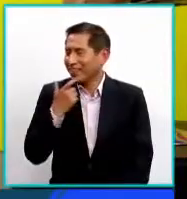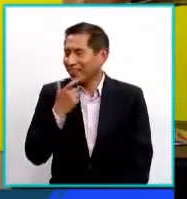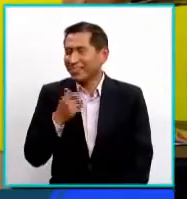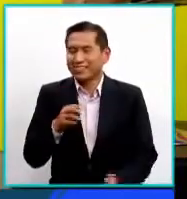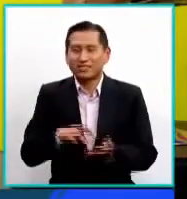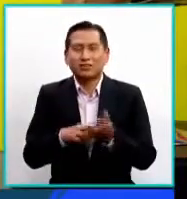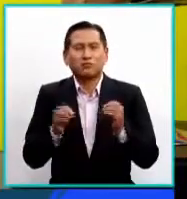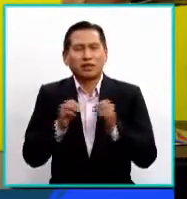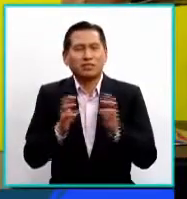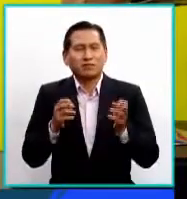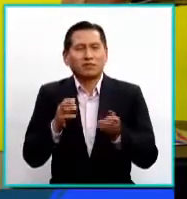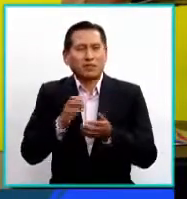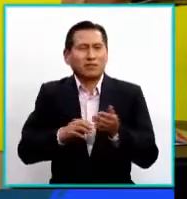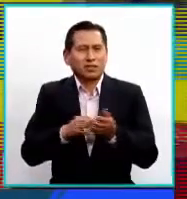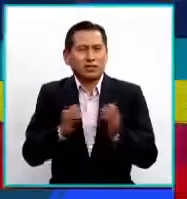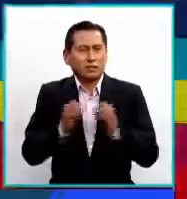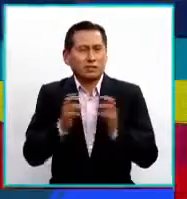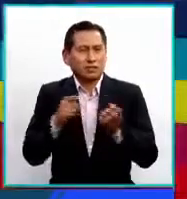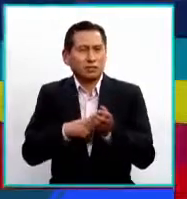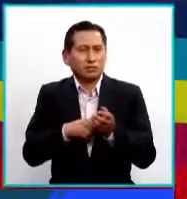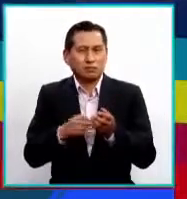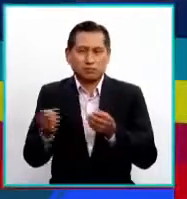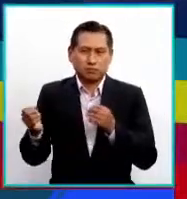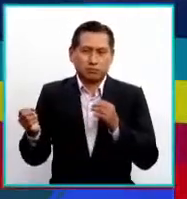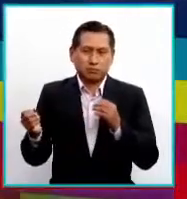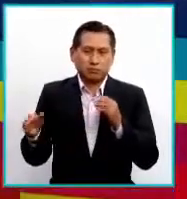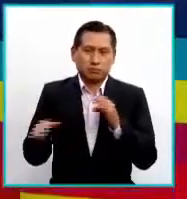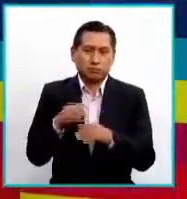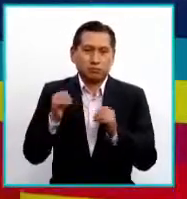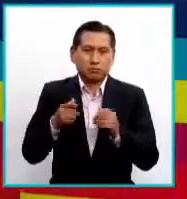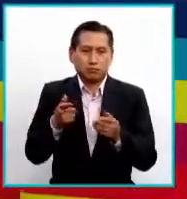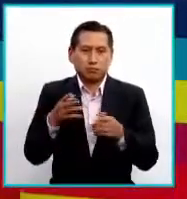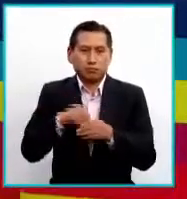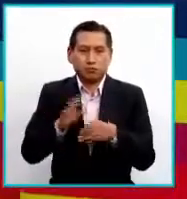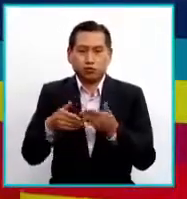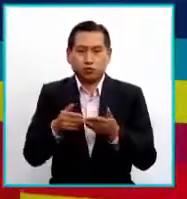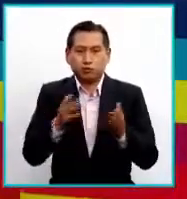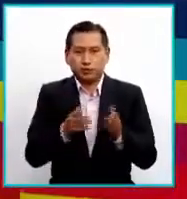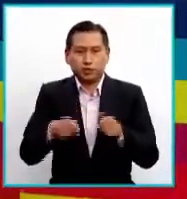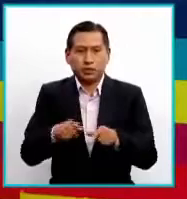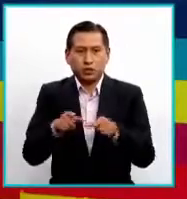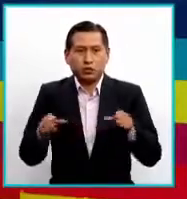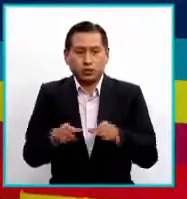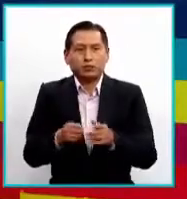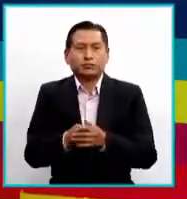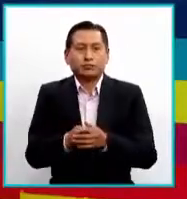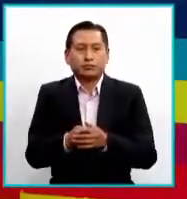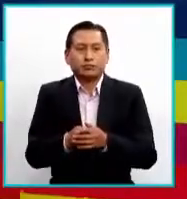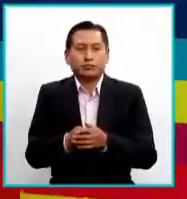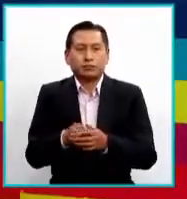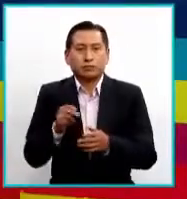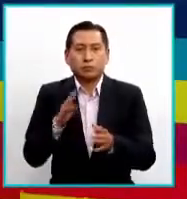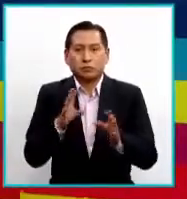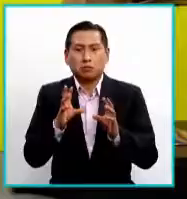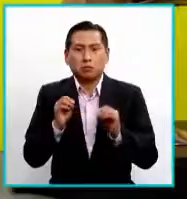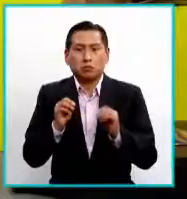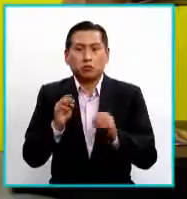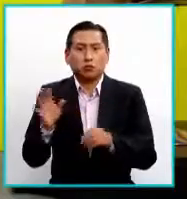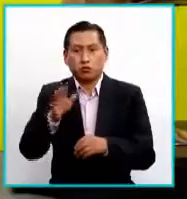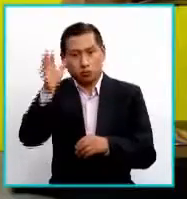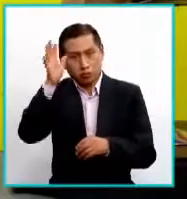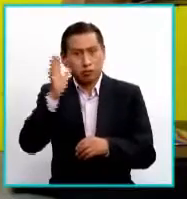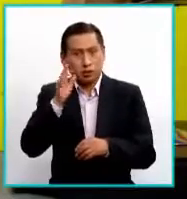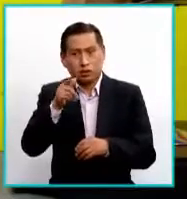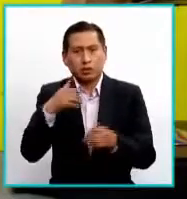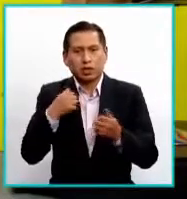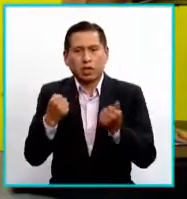Bueno, falta un detalle también que nos han hecho llegar, que forma parte de todo lo que preparamos acá en el programa. No hemos hablado mucho de tus papás, pero sabemos